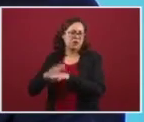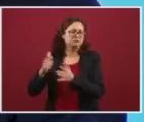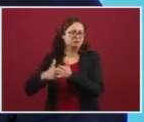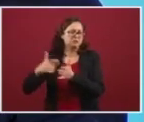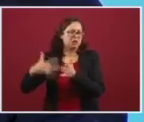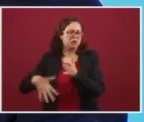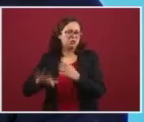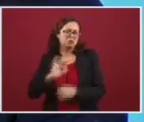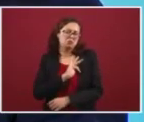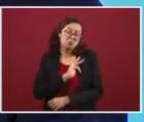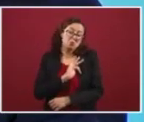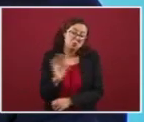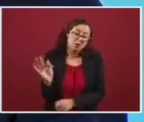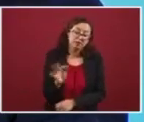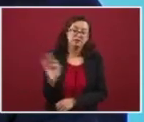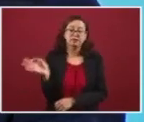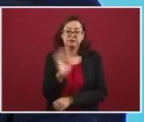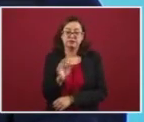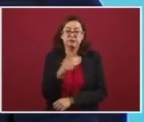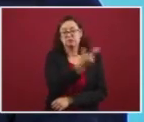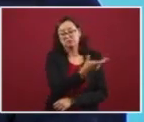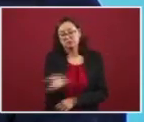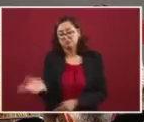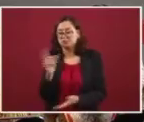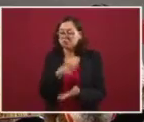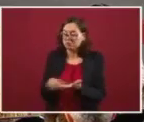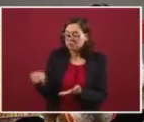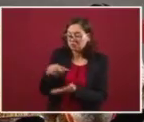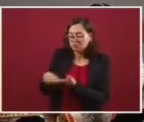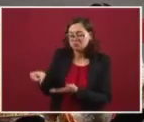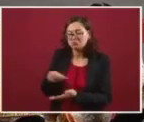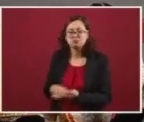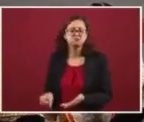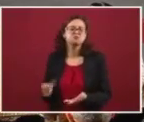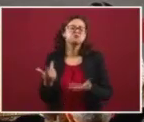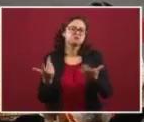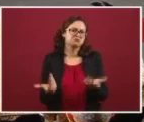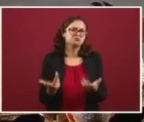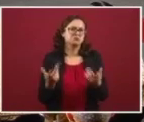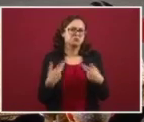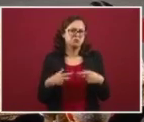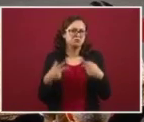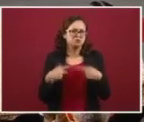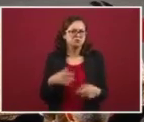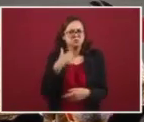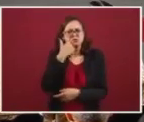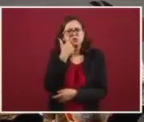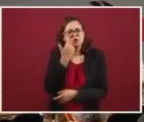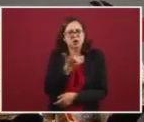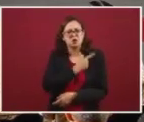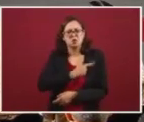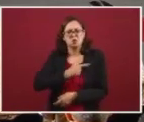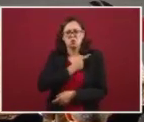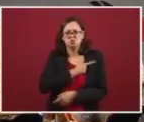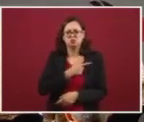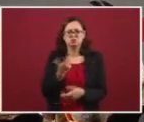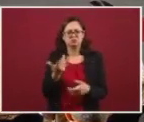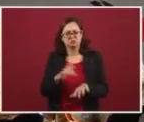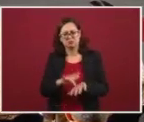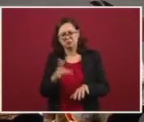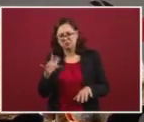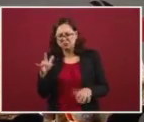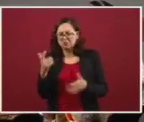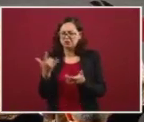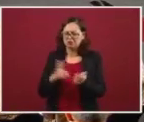valor que creo que pueden ser atractivos para una buena parte de la ciudadanía. Son joyas en un intervalo